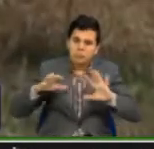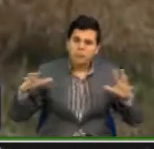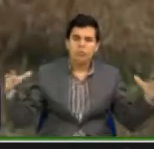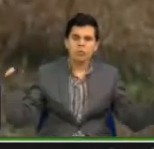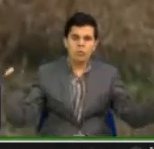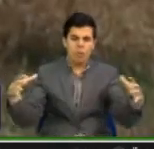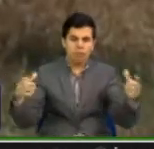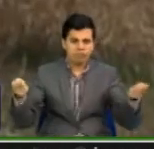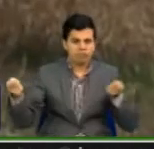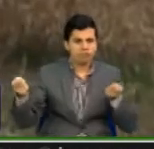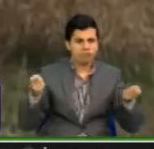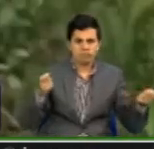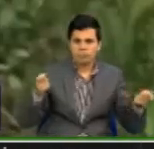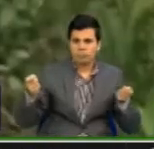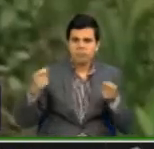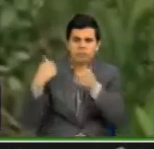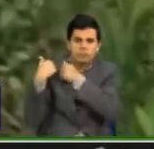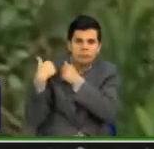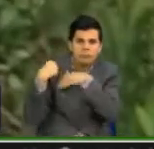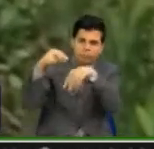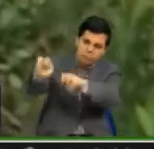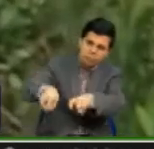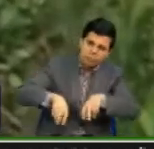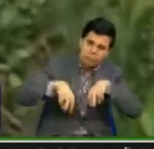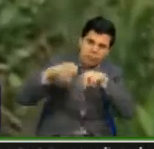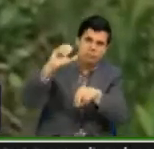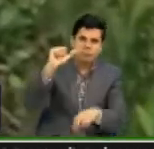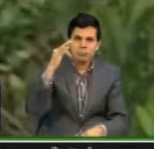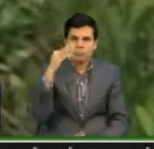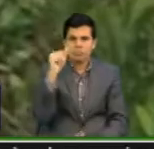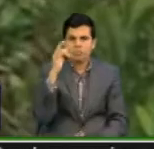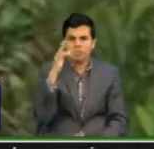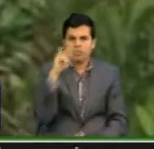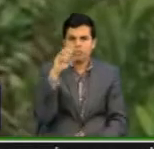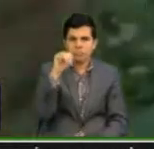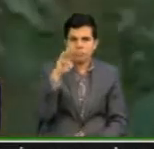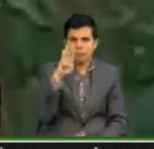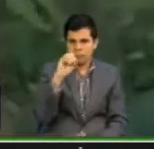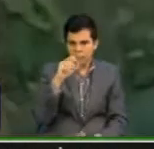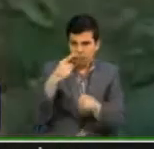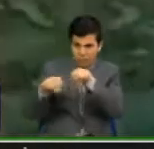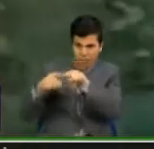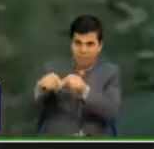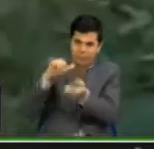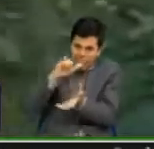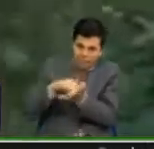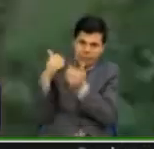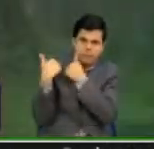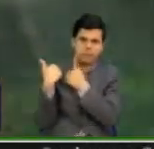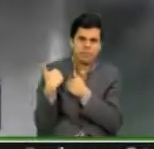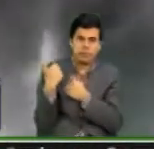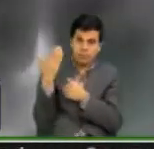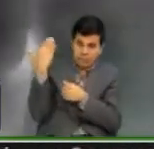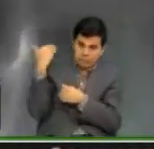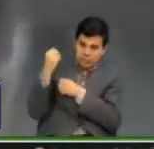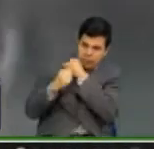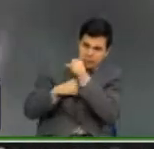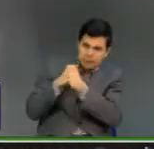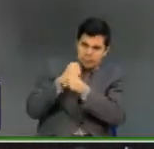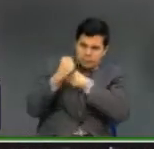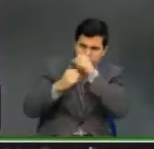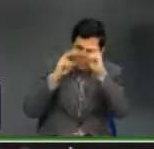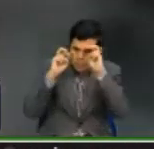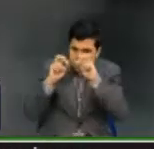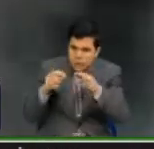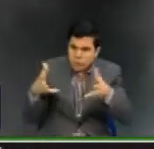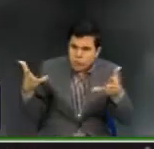sembrar y custodiar los cultivos de coca en el catatumbo los seguimientos realizados por las autoridades durante los últimos años permitieron